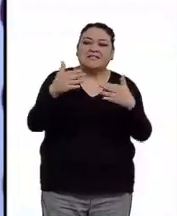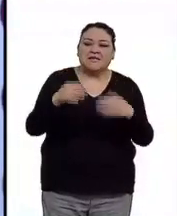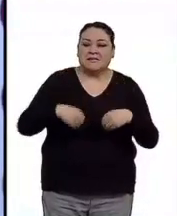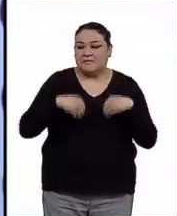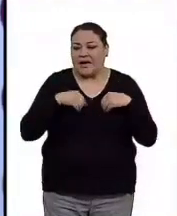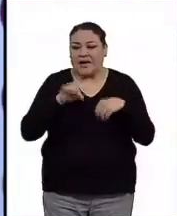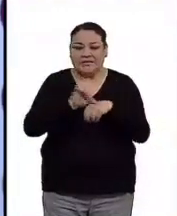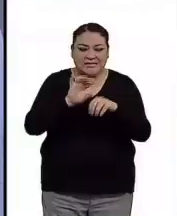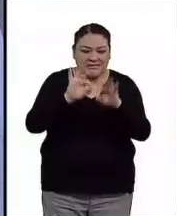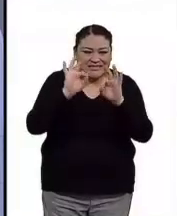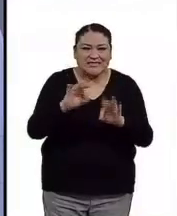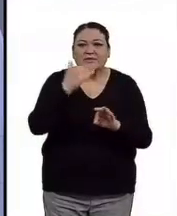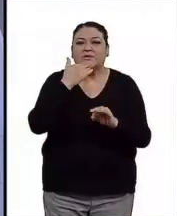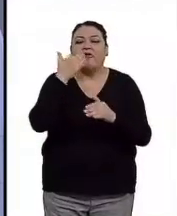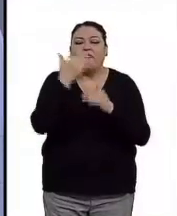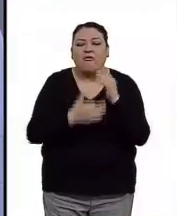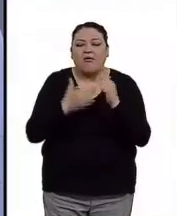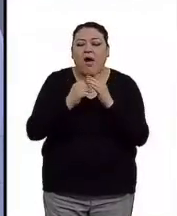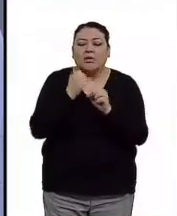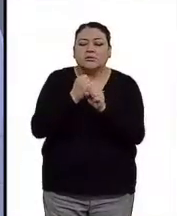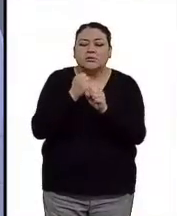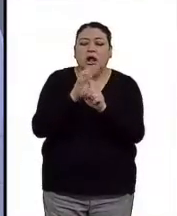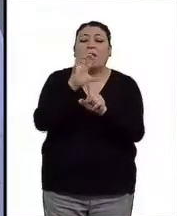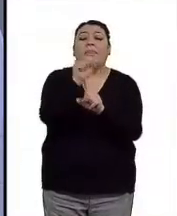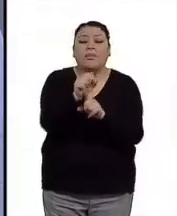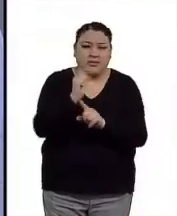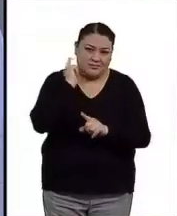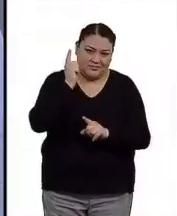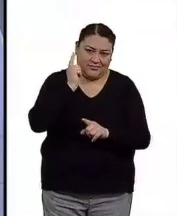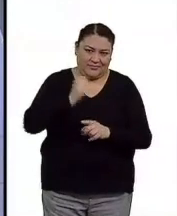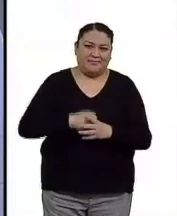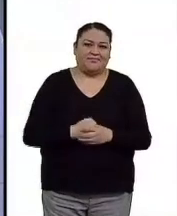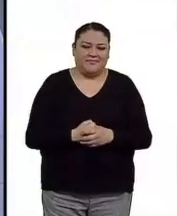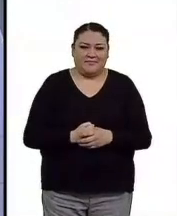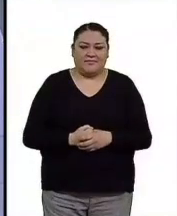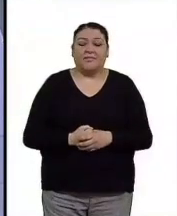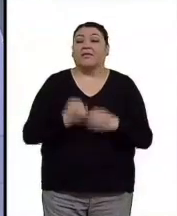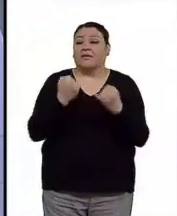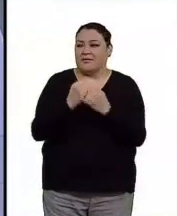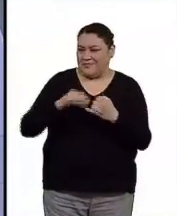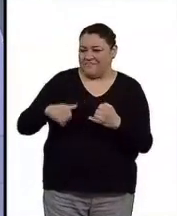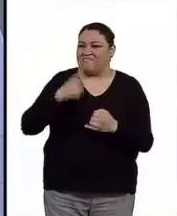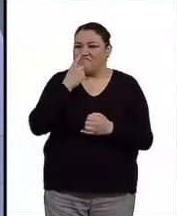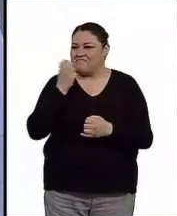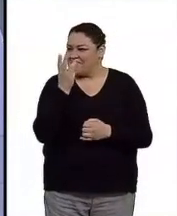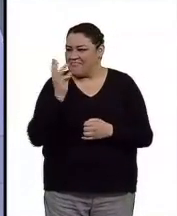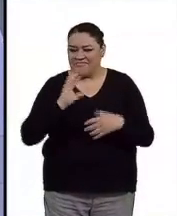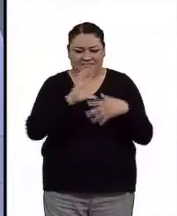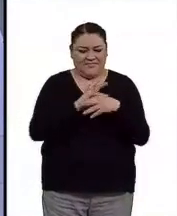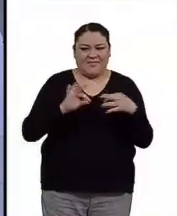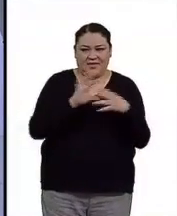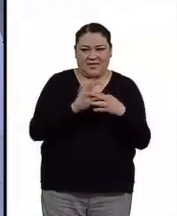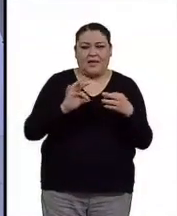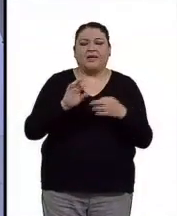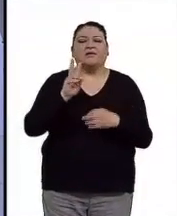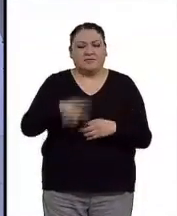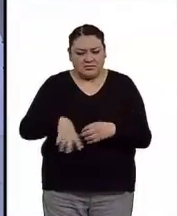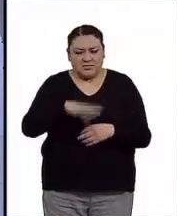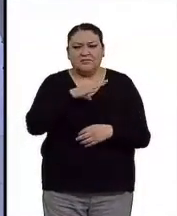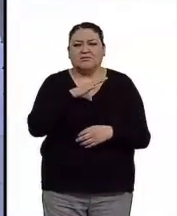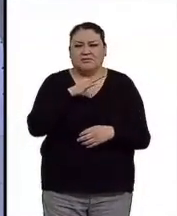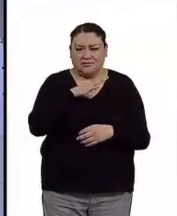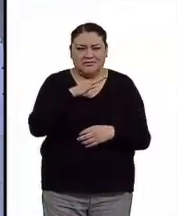lucha de alcanzarla, ¿no? Para alcanzarla. No, y esto creo que se liga muy bien con lo que han dicho las tres en relación como si existen